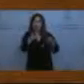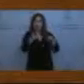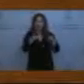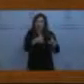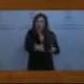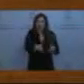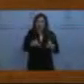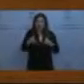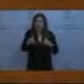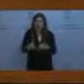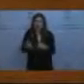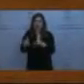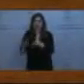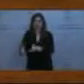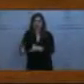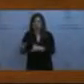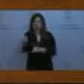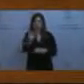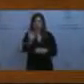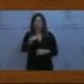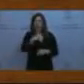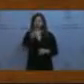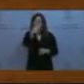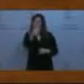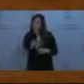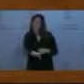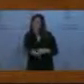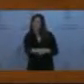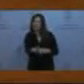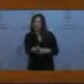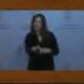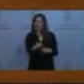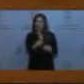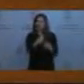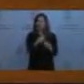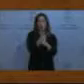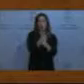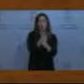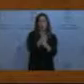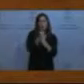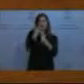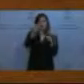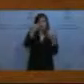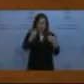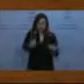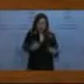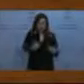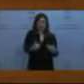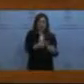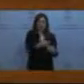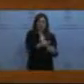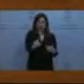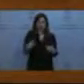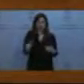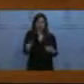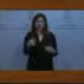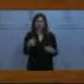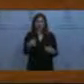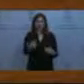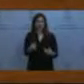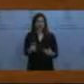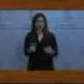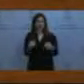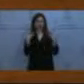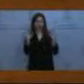y de posible existencia de restos humanos. Bueno, yo la verdad es que me sorprendió cuando ustedes